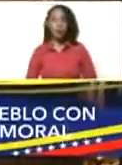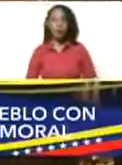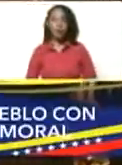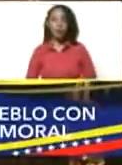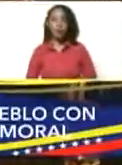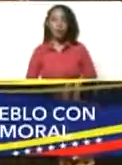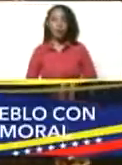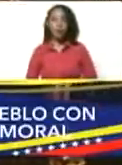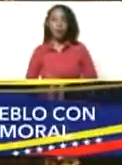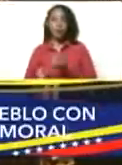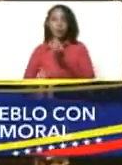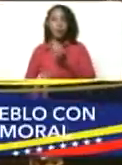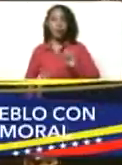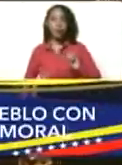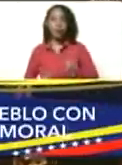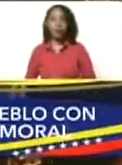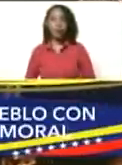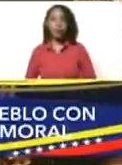de esa izquierda